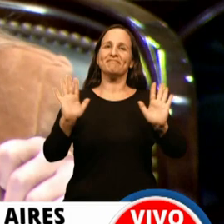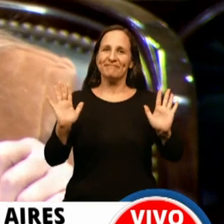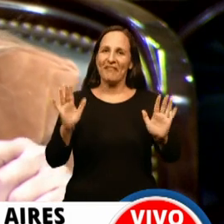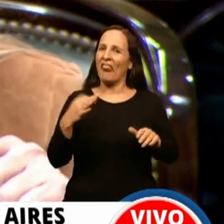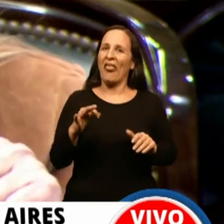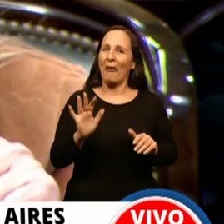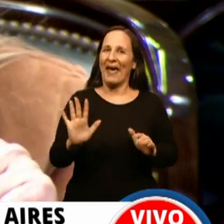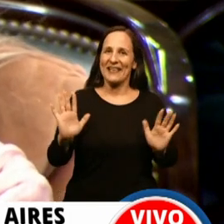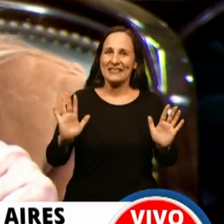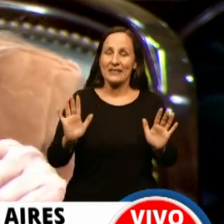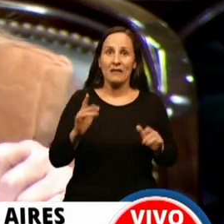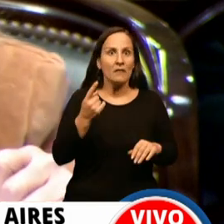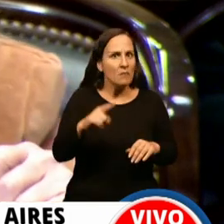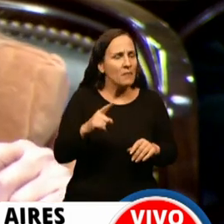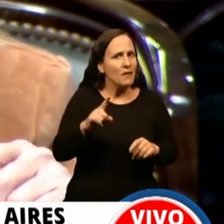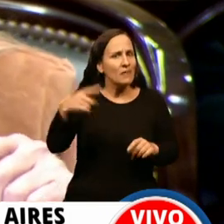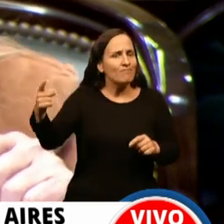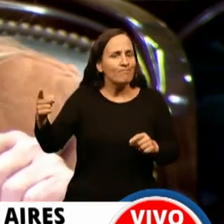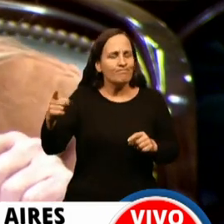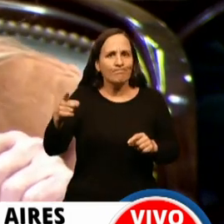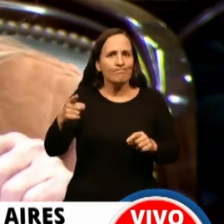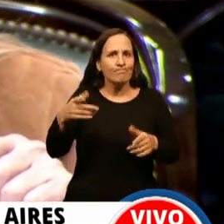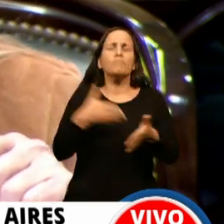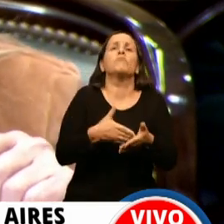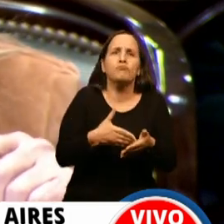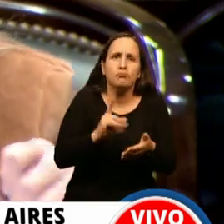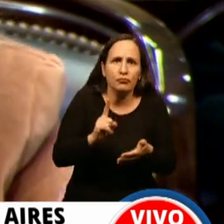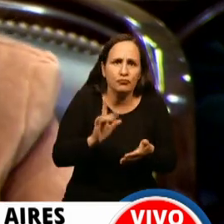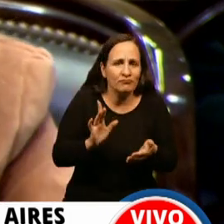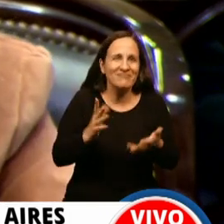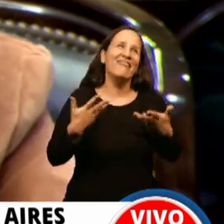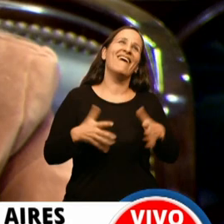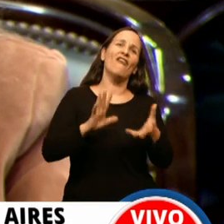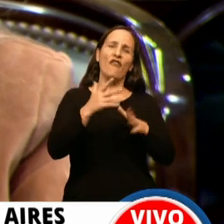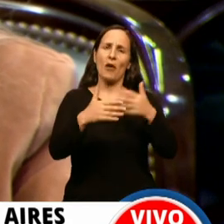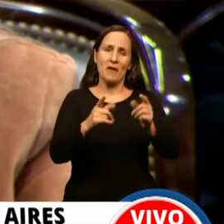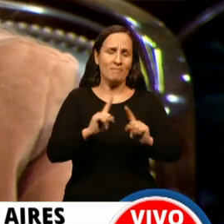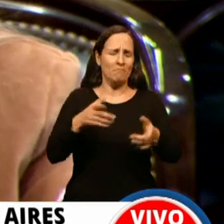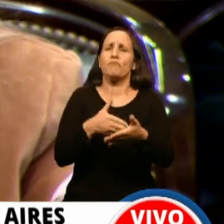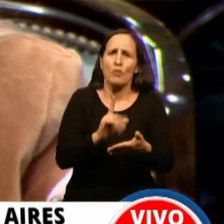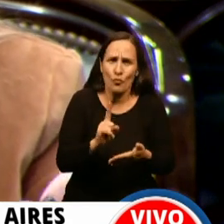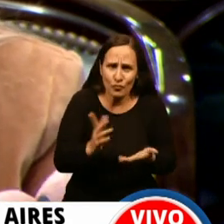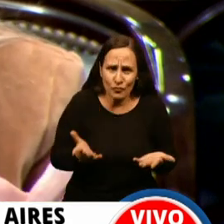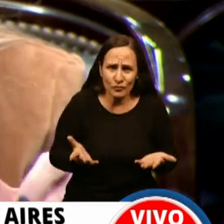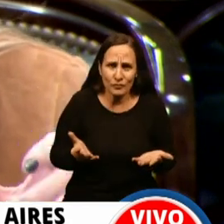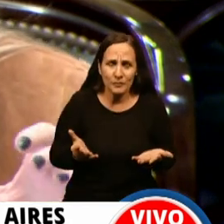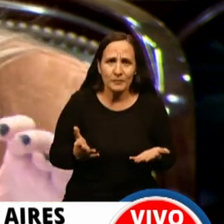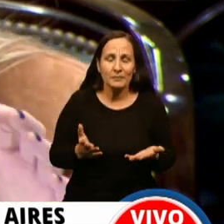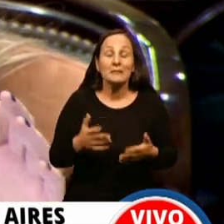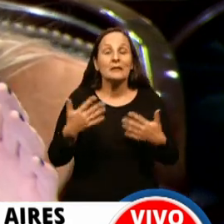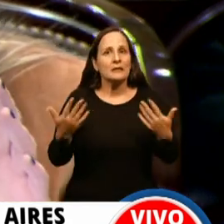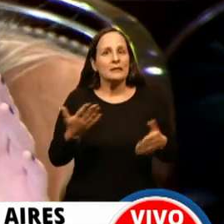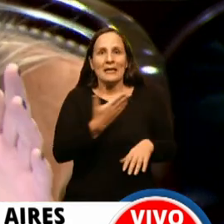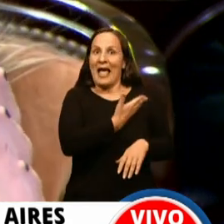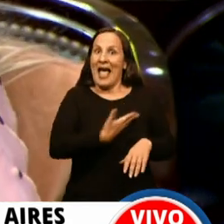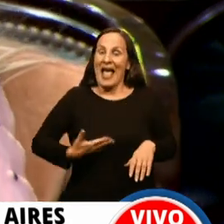pero hay otras que no tienen acceso a poder naturalizar esto y como estamos